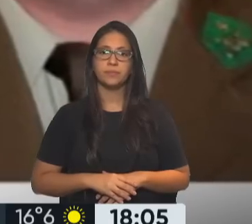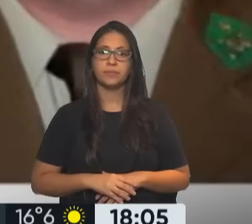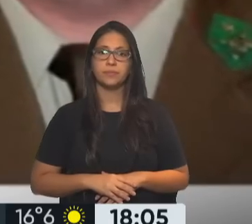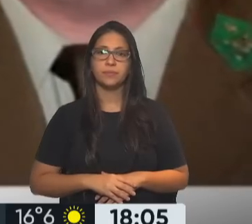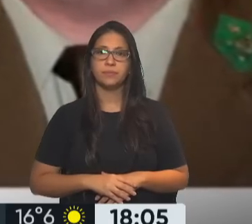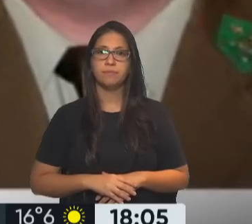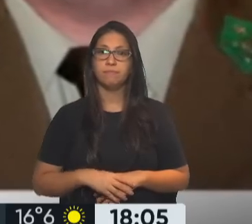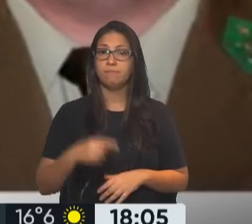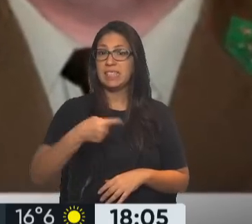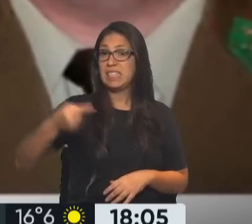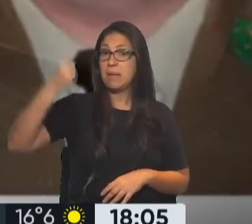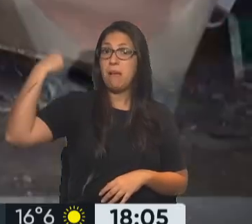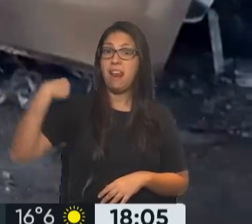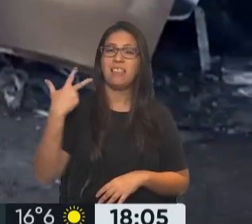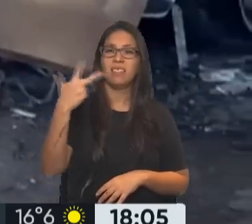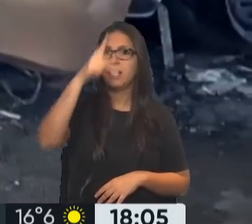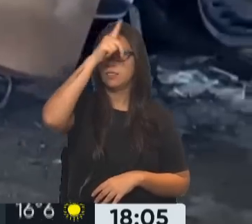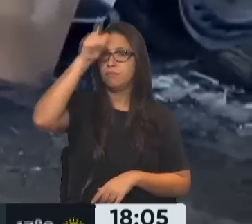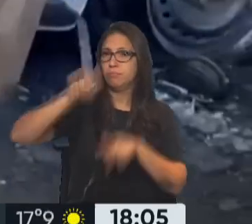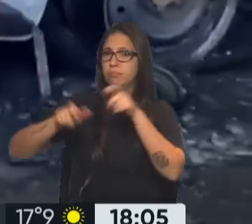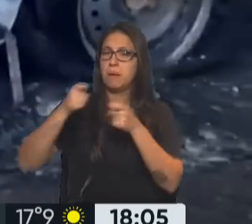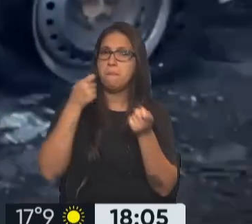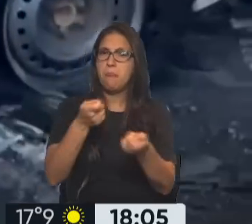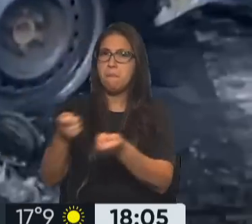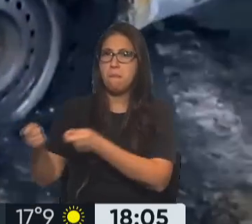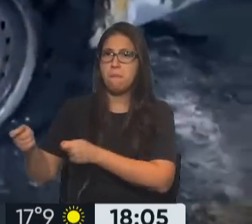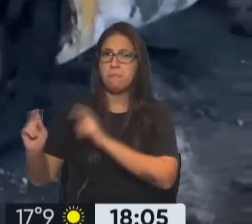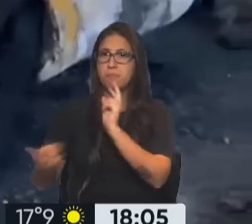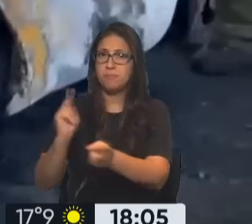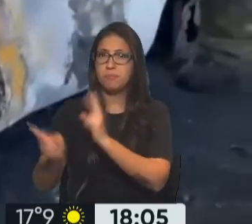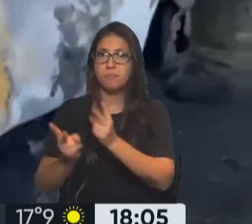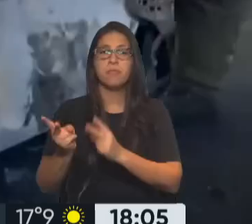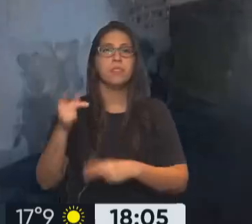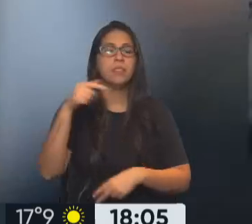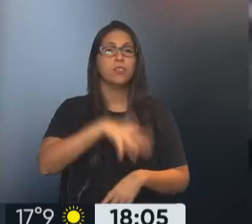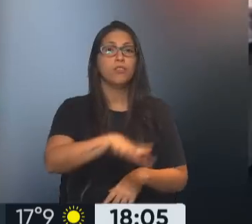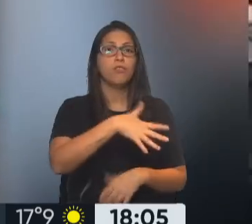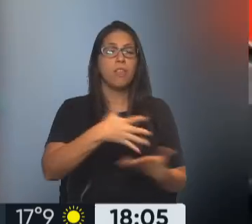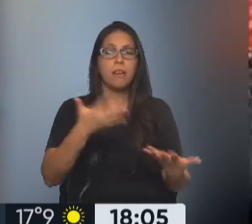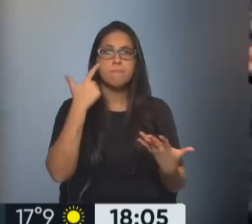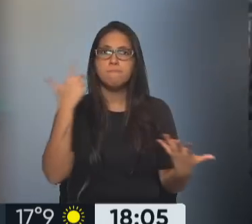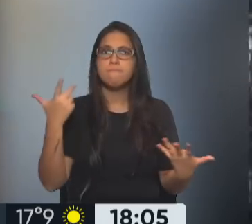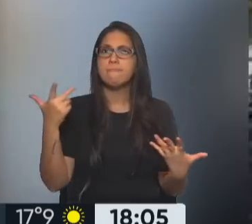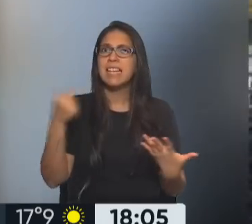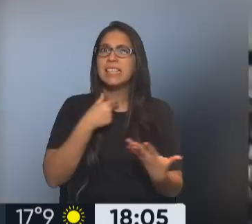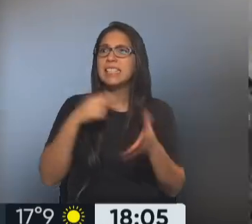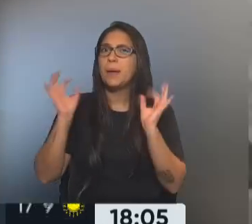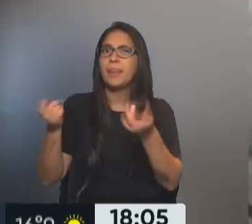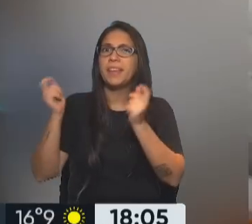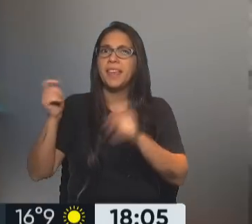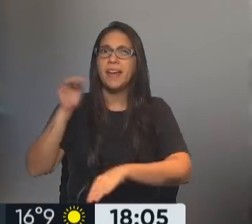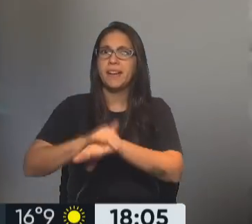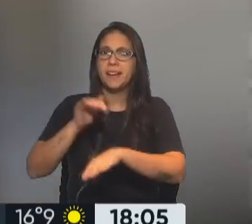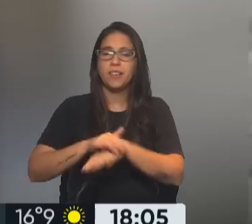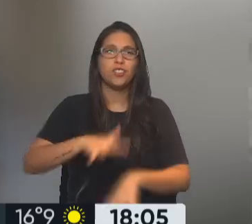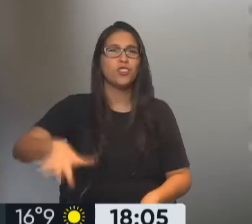A casi una semana del triple homicidio que conmueve a la sociedad chilena, esclarecer y castigar la muerte de los 3 carabineros asesinados en la región de